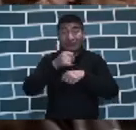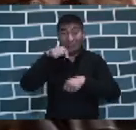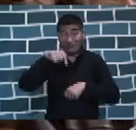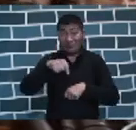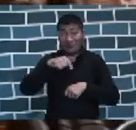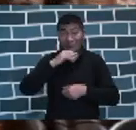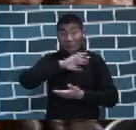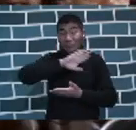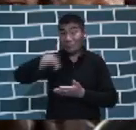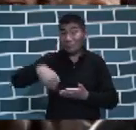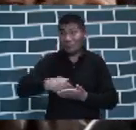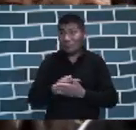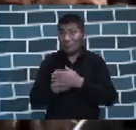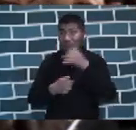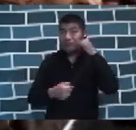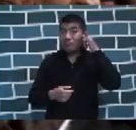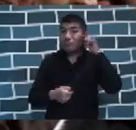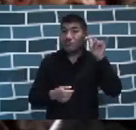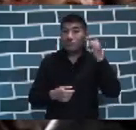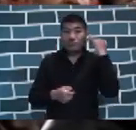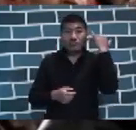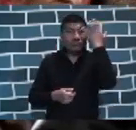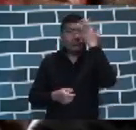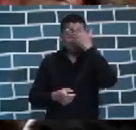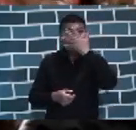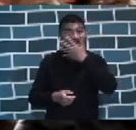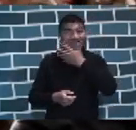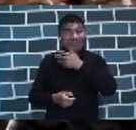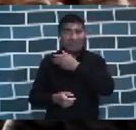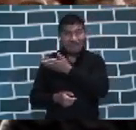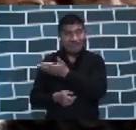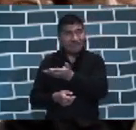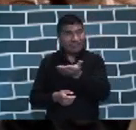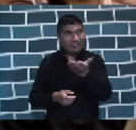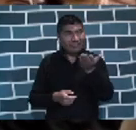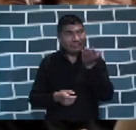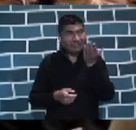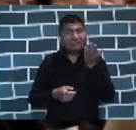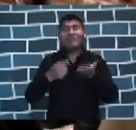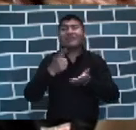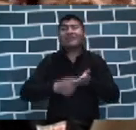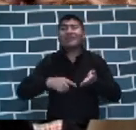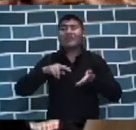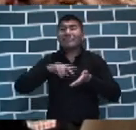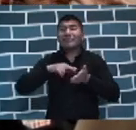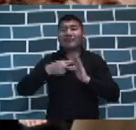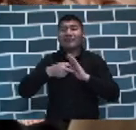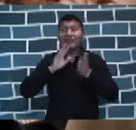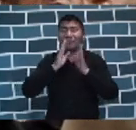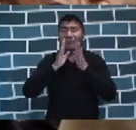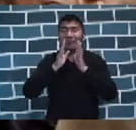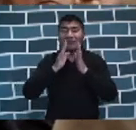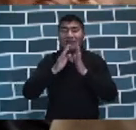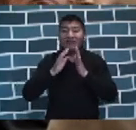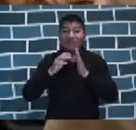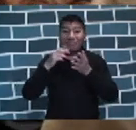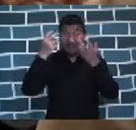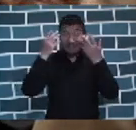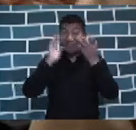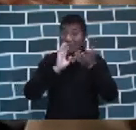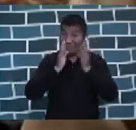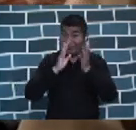todo este oro tan bello tan resplandeciente de que nos habla nos habla de lo bello